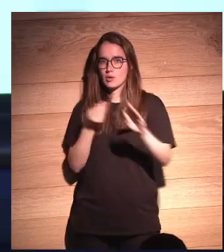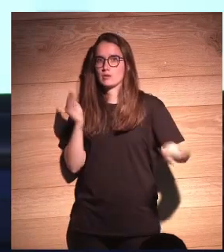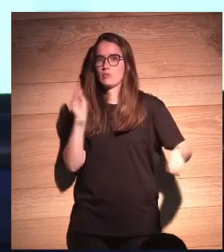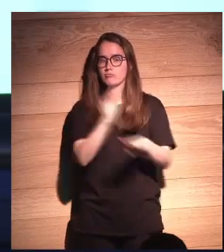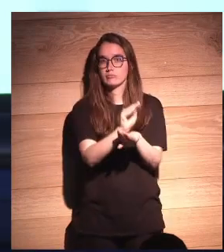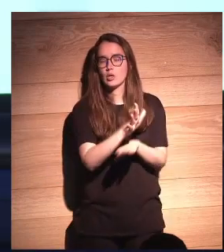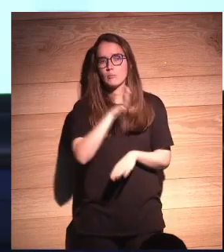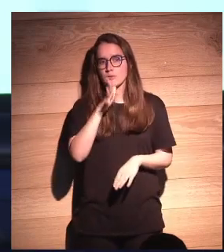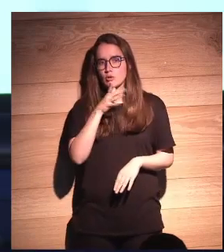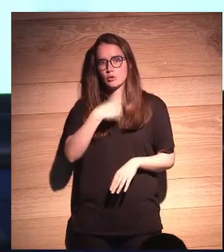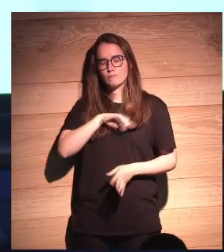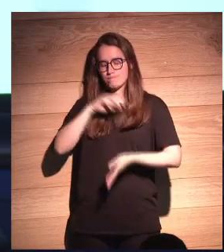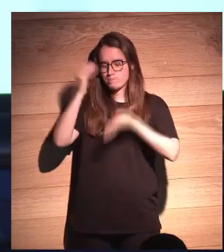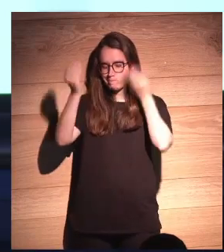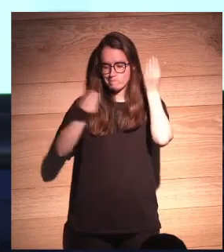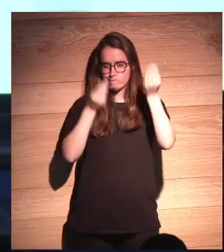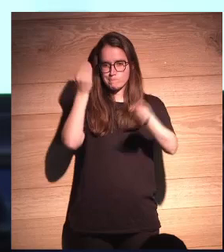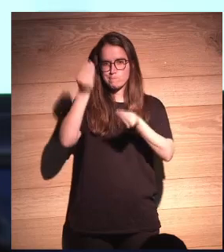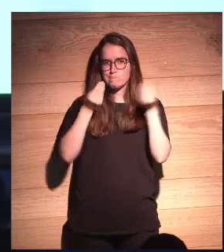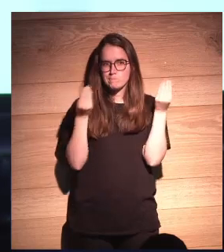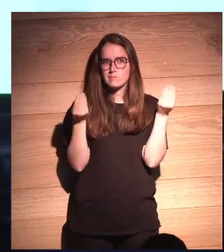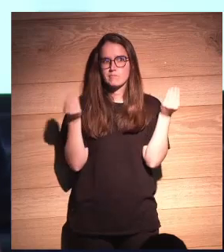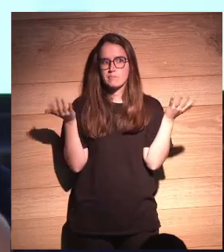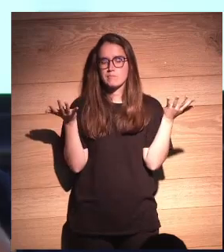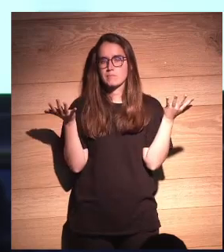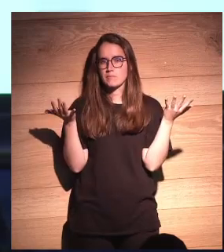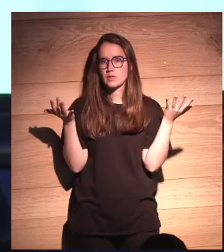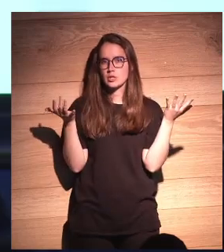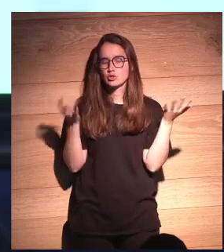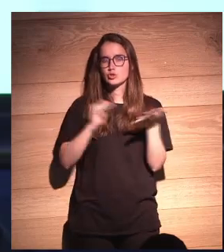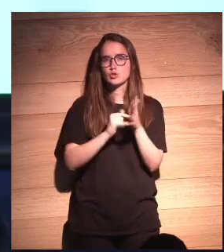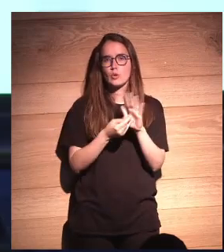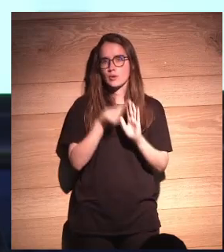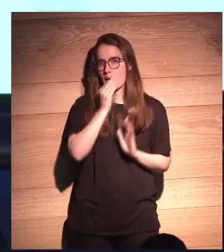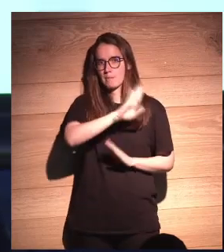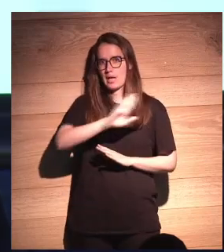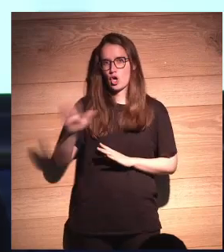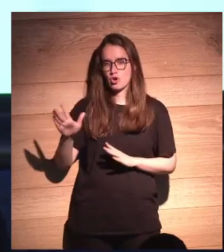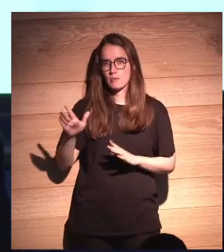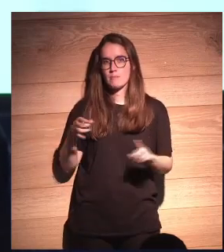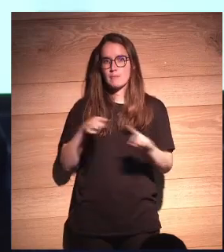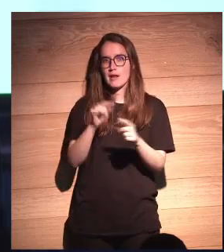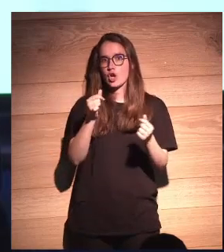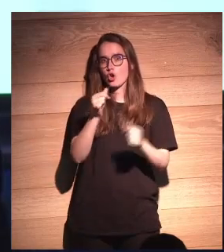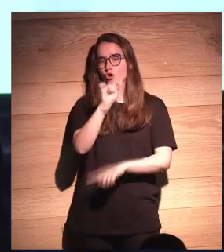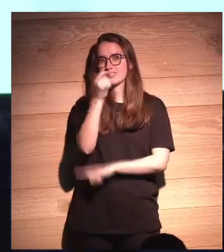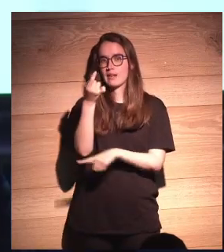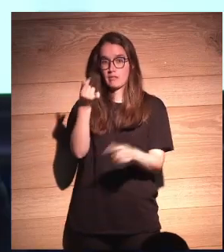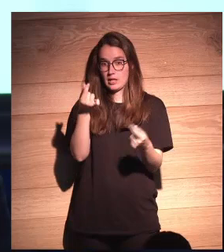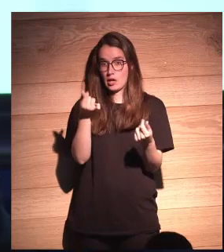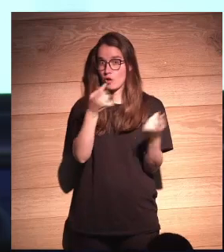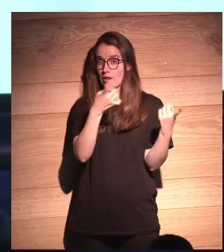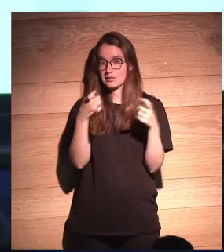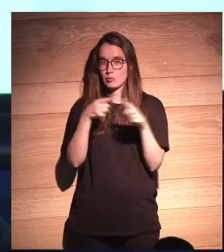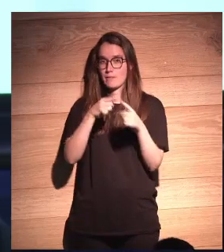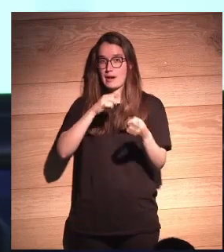proyectos. Y es por eso que nosotras pensamos en ese momento que era la mejor solución para poder conseguir el dinero que necesitábamos